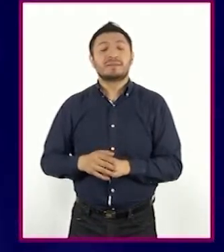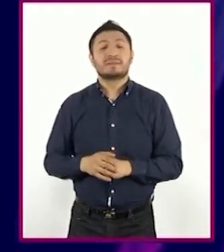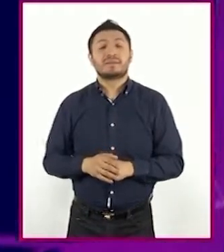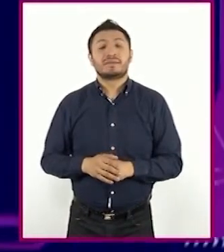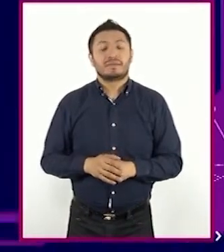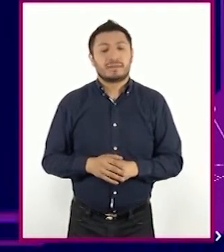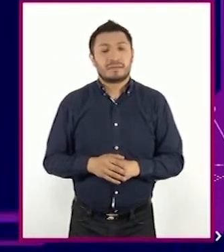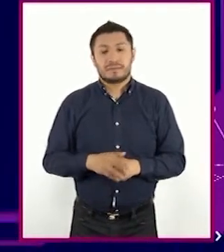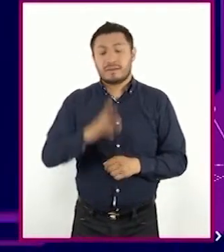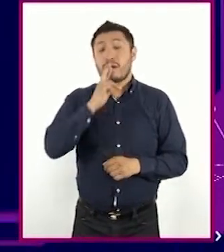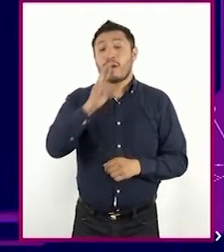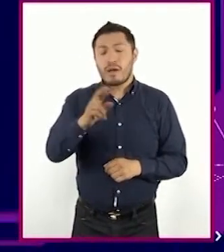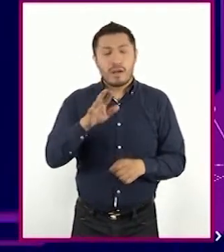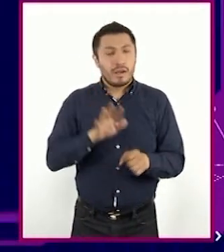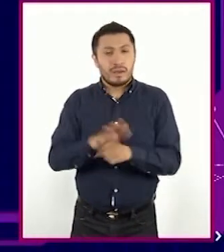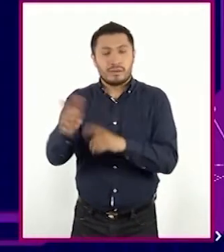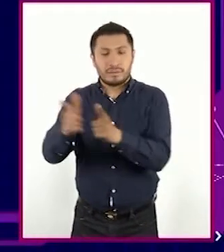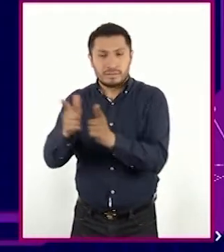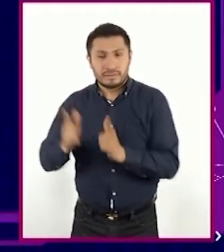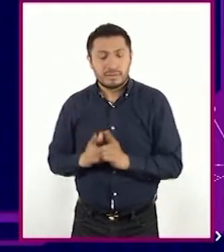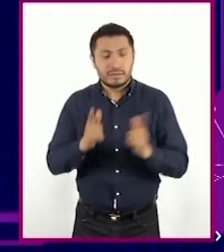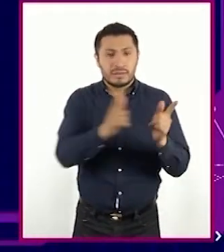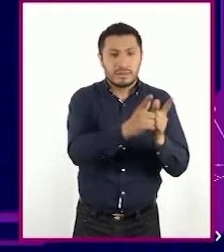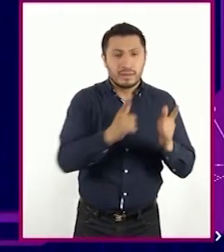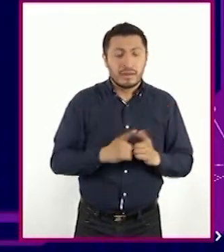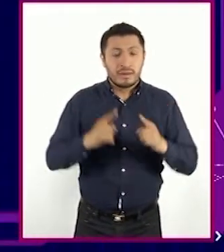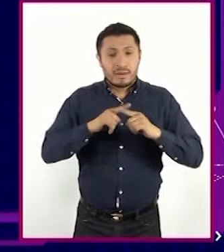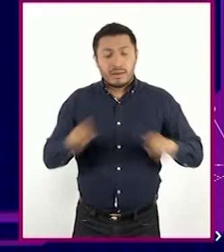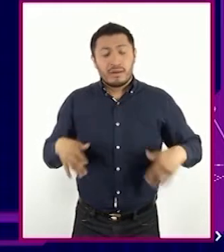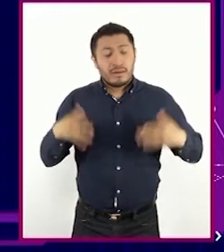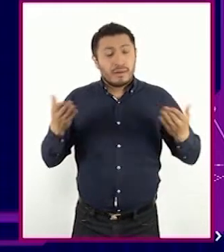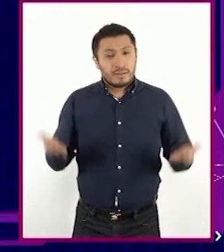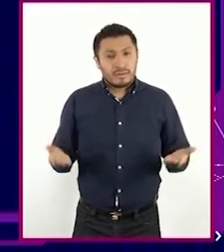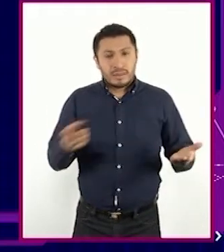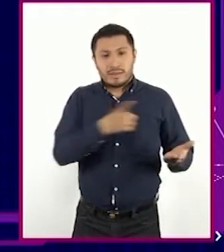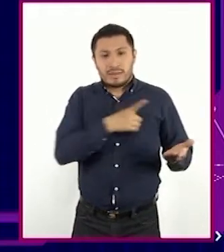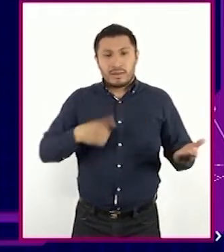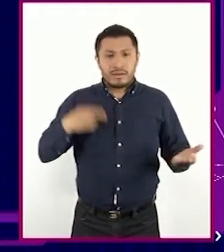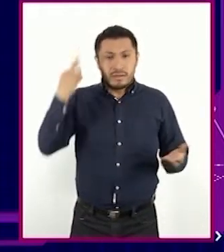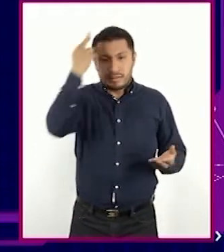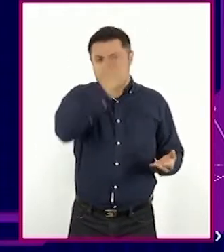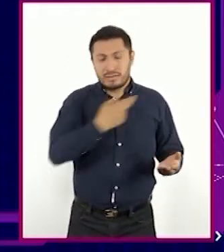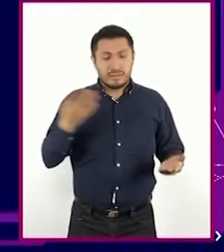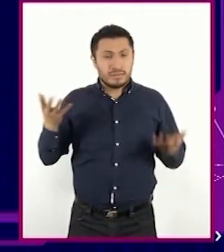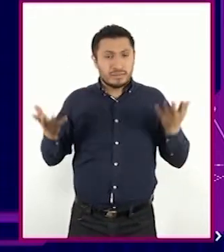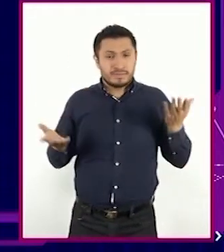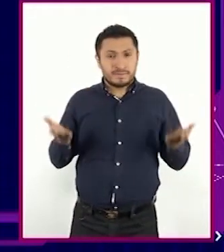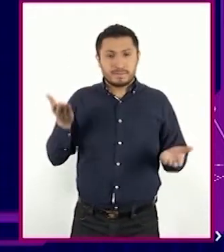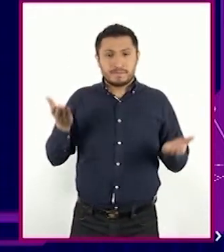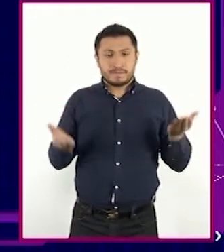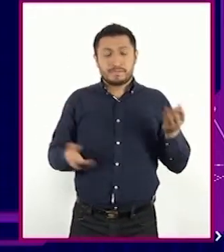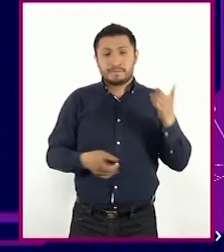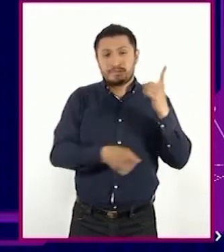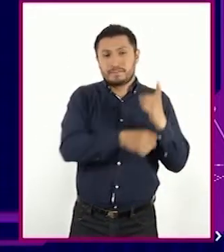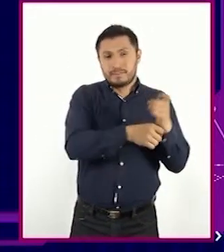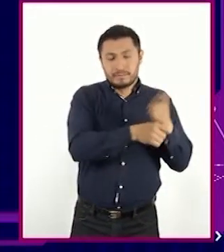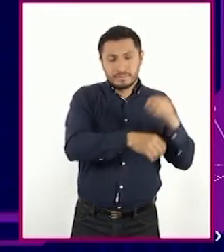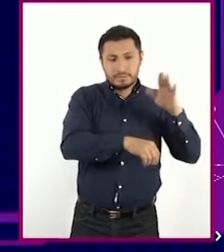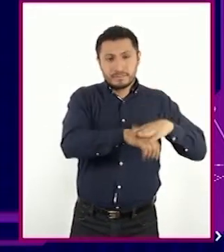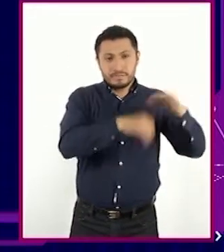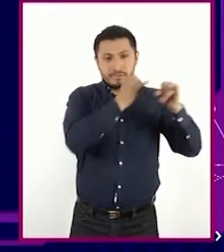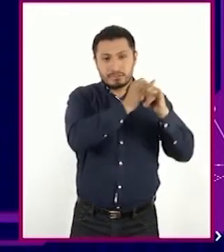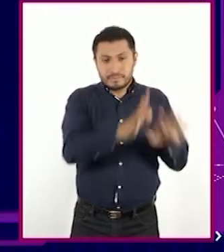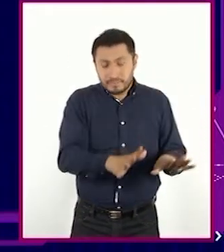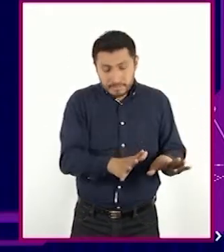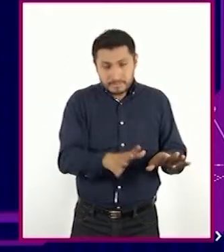Para responder en cuál grupo hay más variedad, se deben observar ambos sectores. El primero tiene más datos y registra